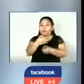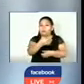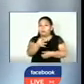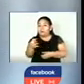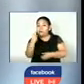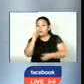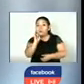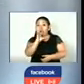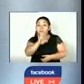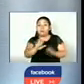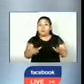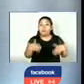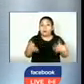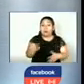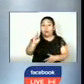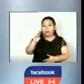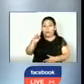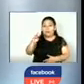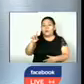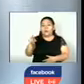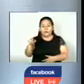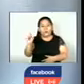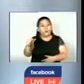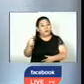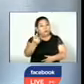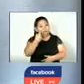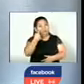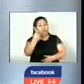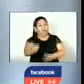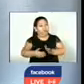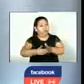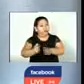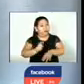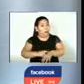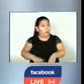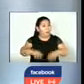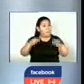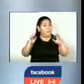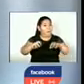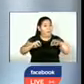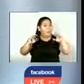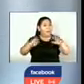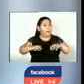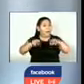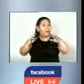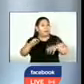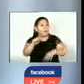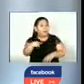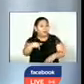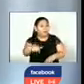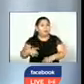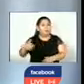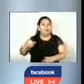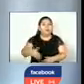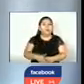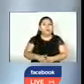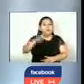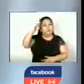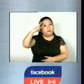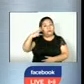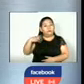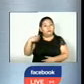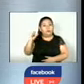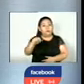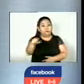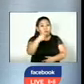y que nos está indicando que 2021 parece que será un año bastante copioso durante el periodo de lluvias que le corresponde. Así es Manuel y